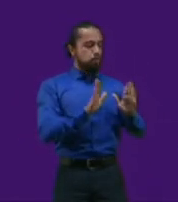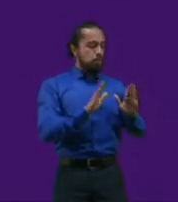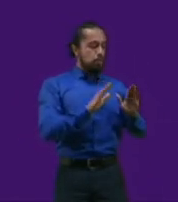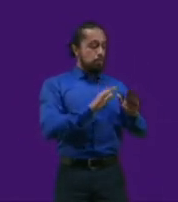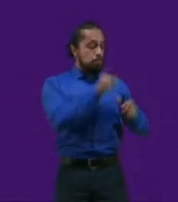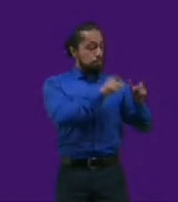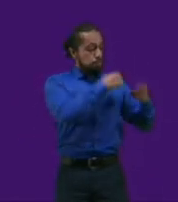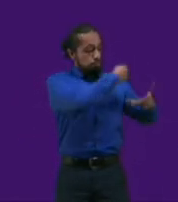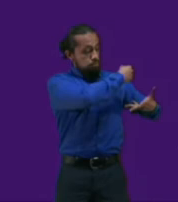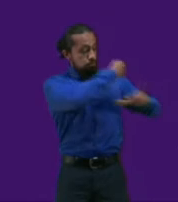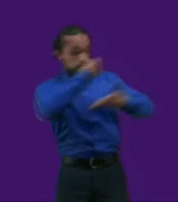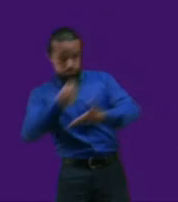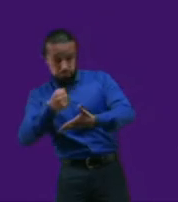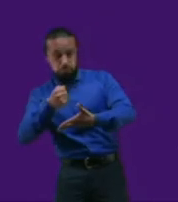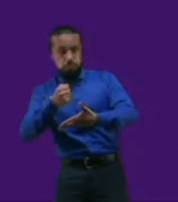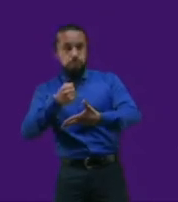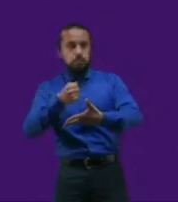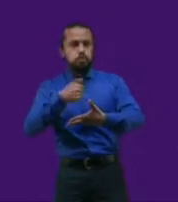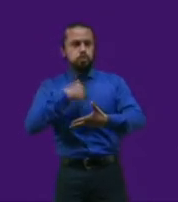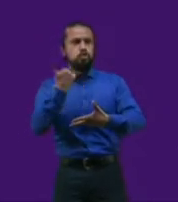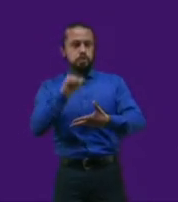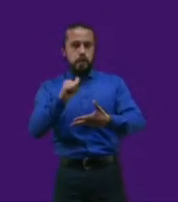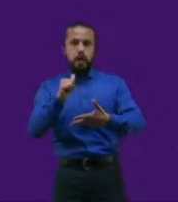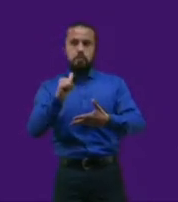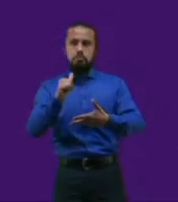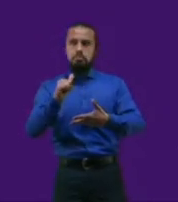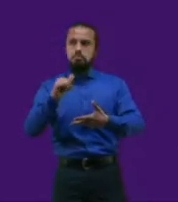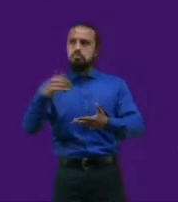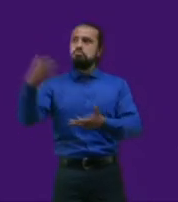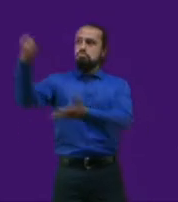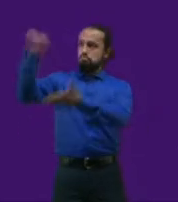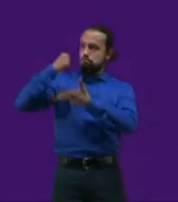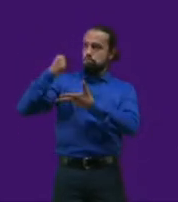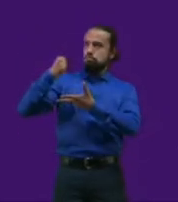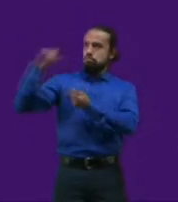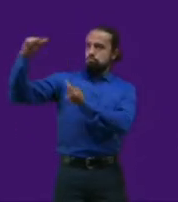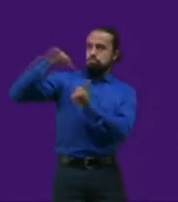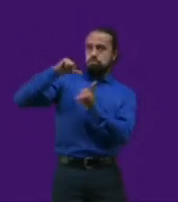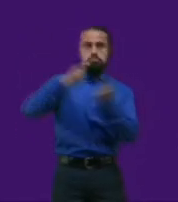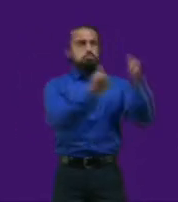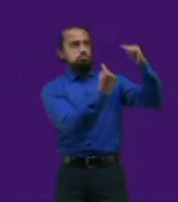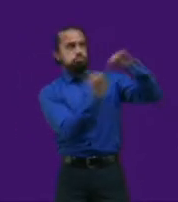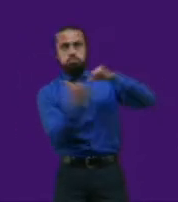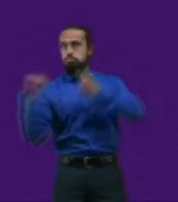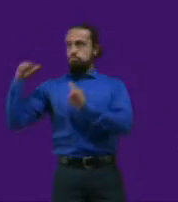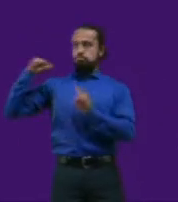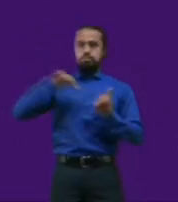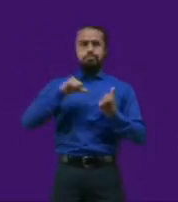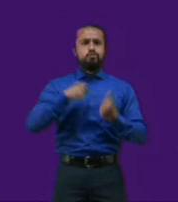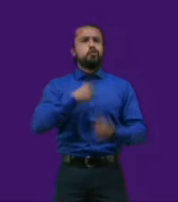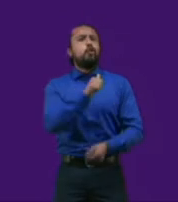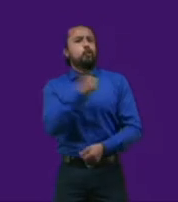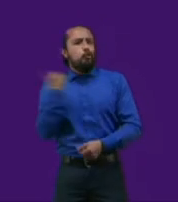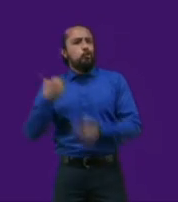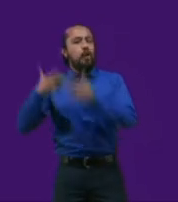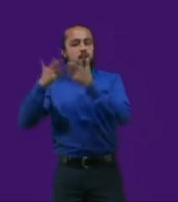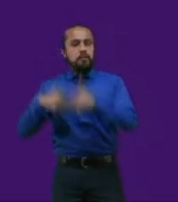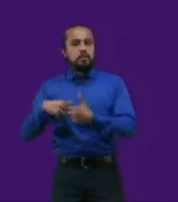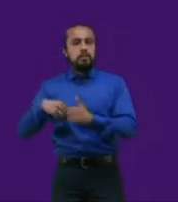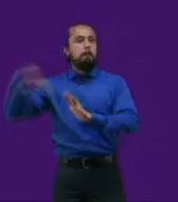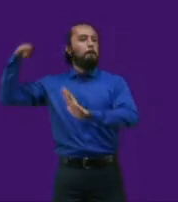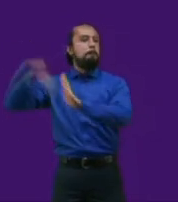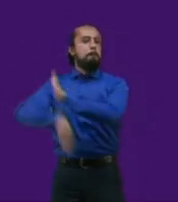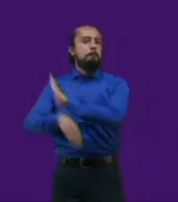levantado diferentes rondas. Tengo pues también un track record de empresas quebradas y otras que están funcionando. Yo